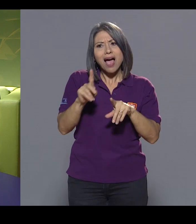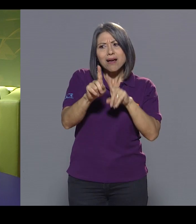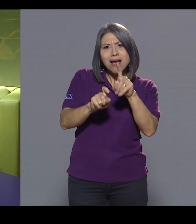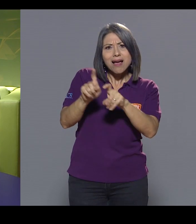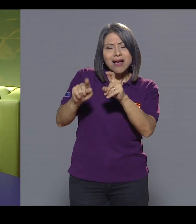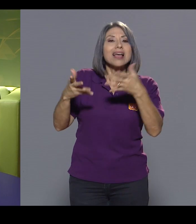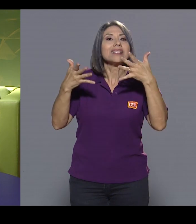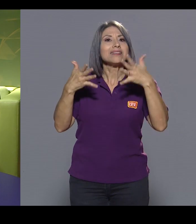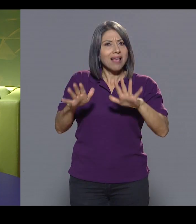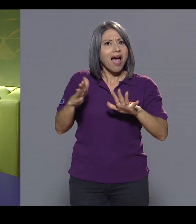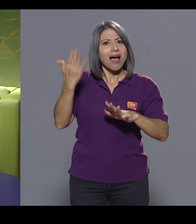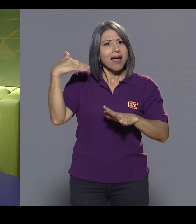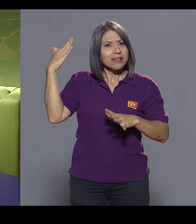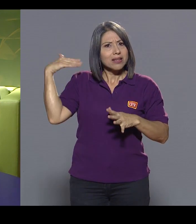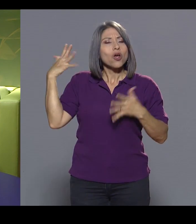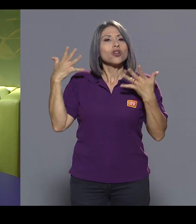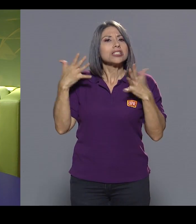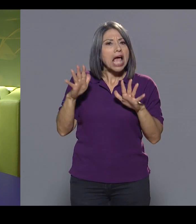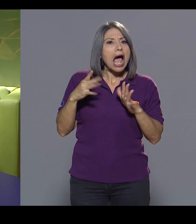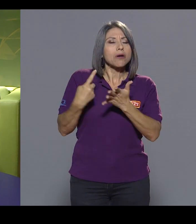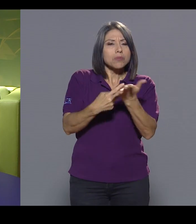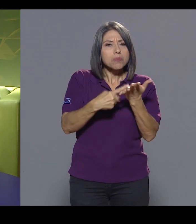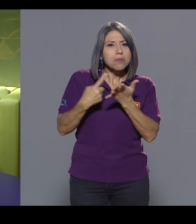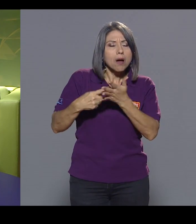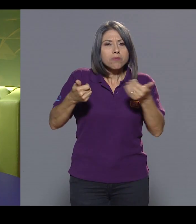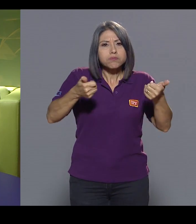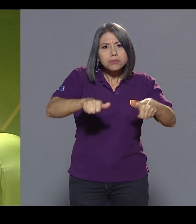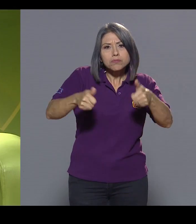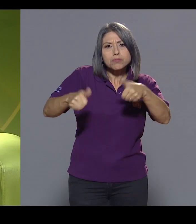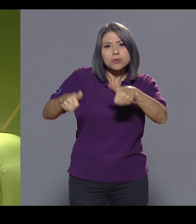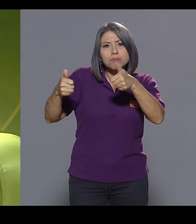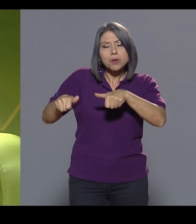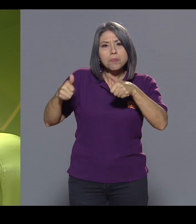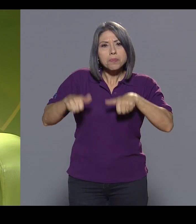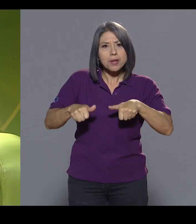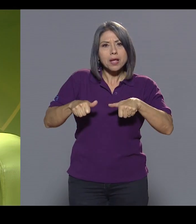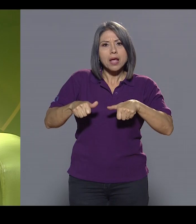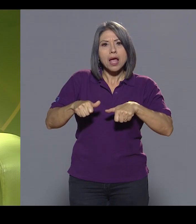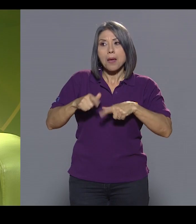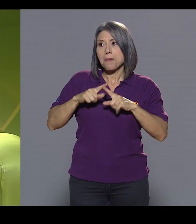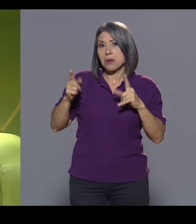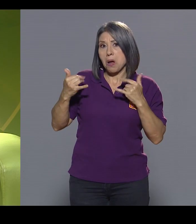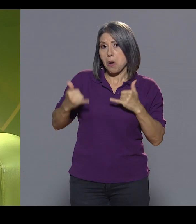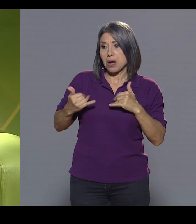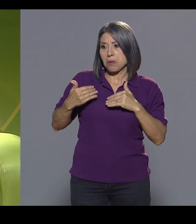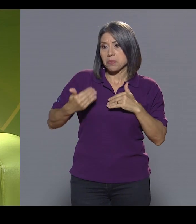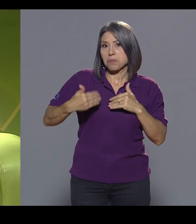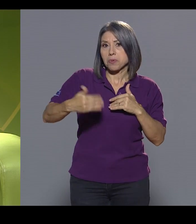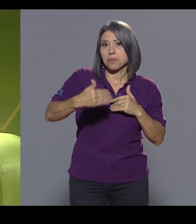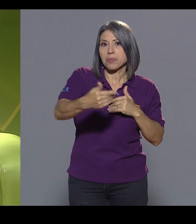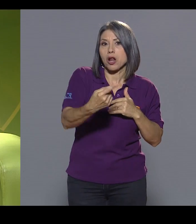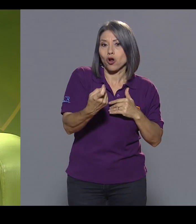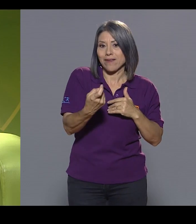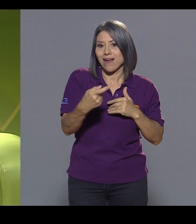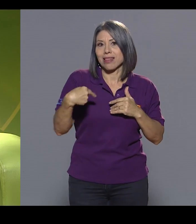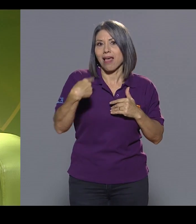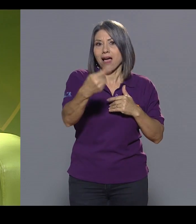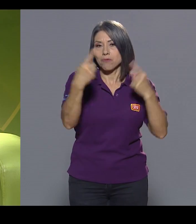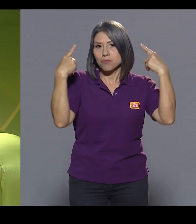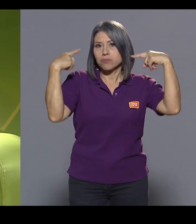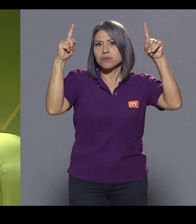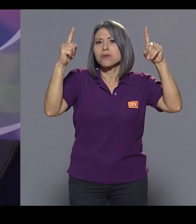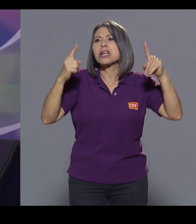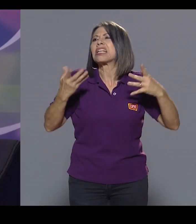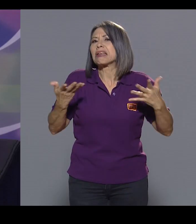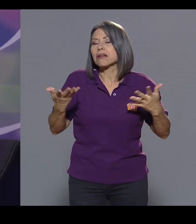llegado, inclusive desde la administración anterior, a ciertos acuerdos. ¿Cuánto cree usted que lleve el proceso para que ya sea una realidad de esta nueva